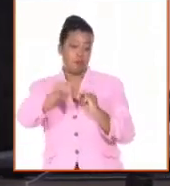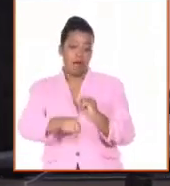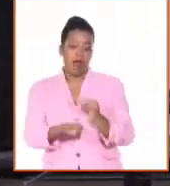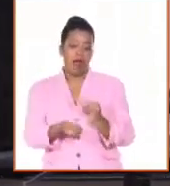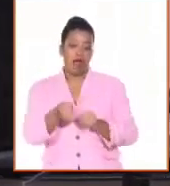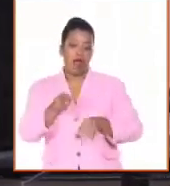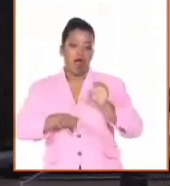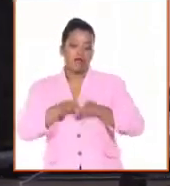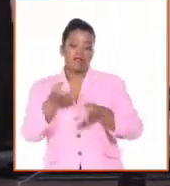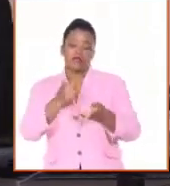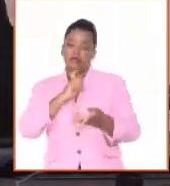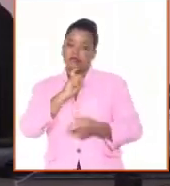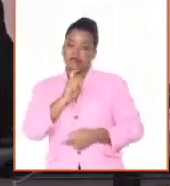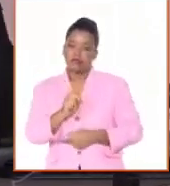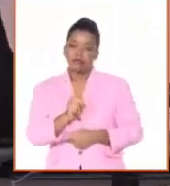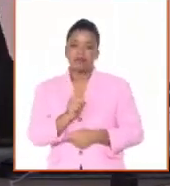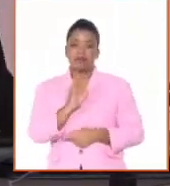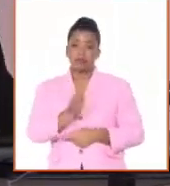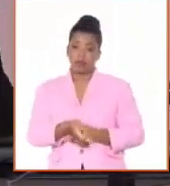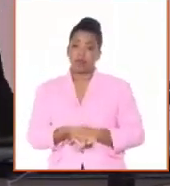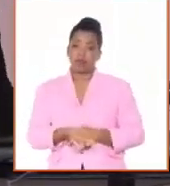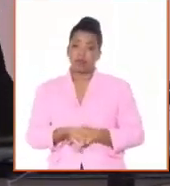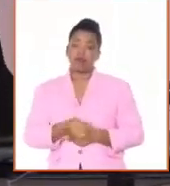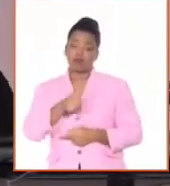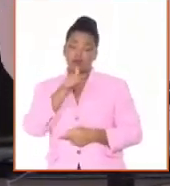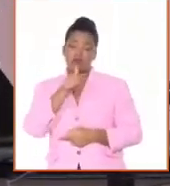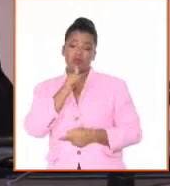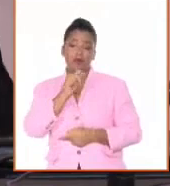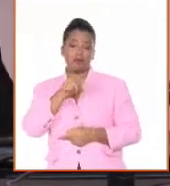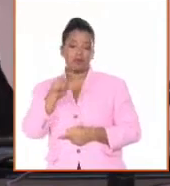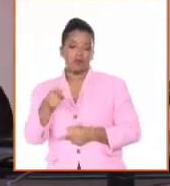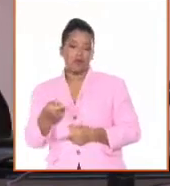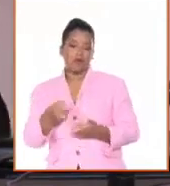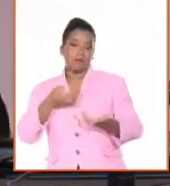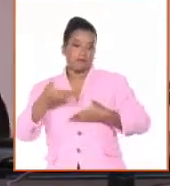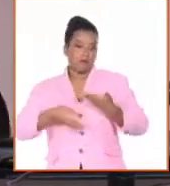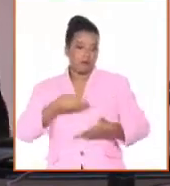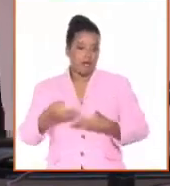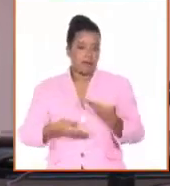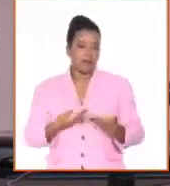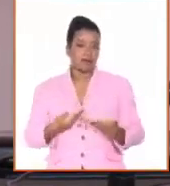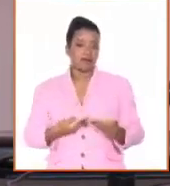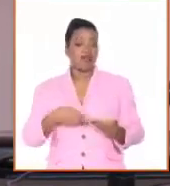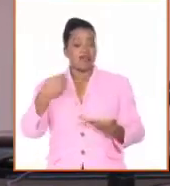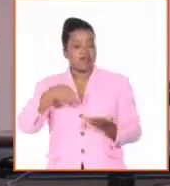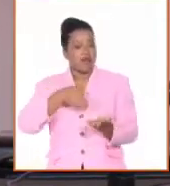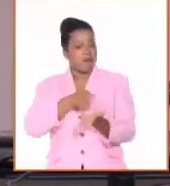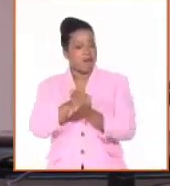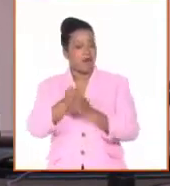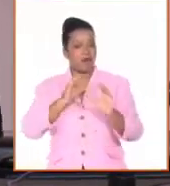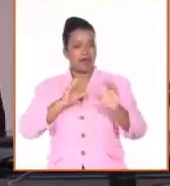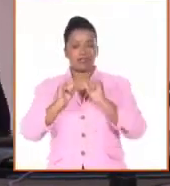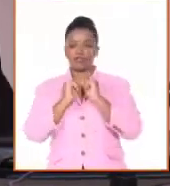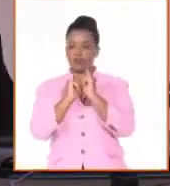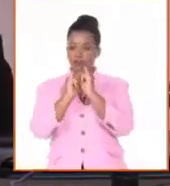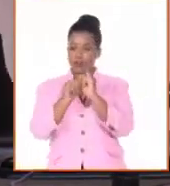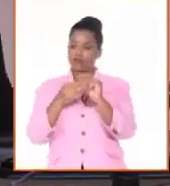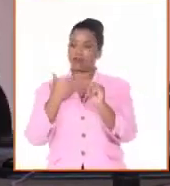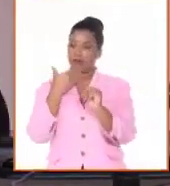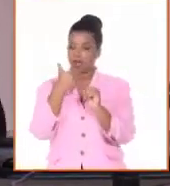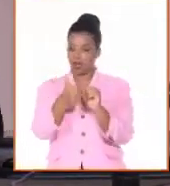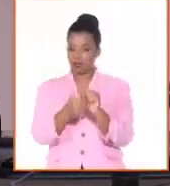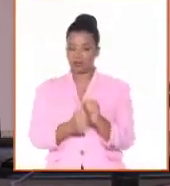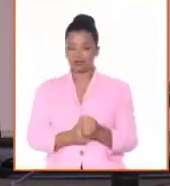cuando usted podía haber hecho eso directamente en la unidad parte también de lo que tenemos que seguir haciendo en la comunicación de temas como como esto